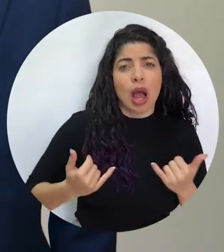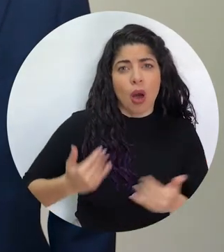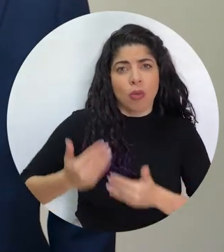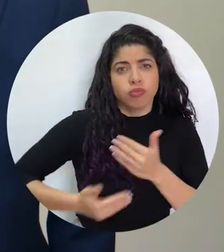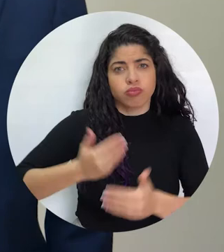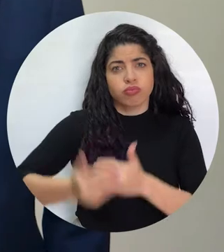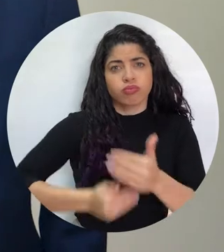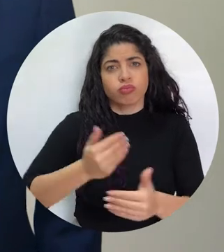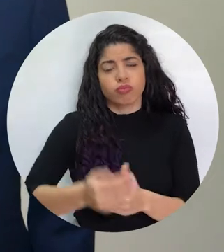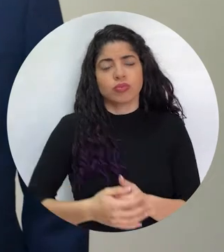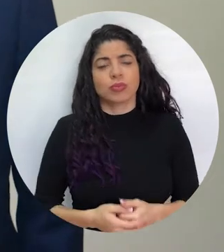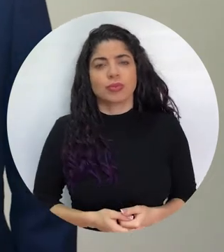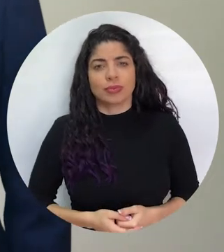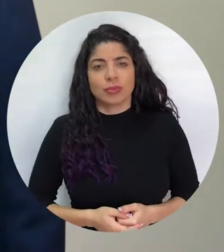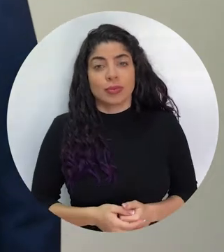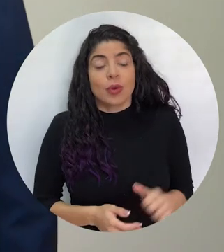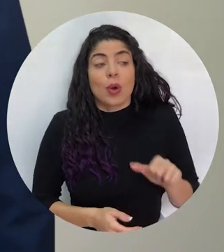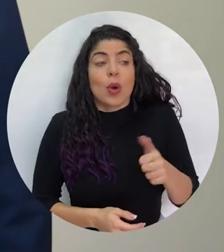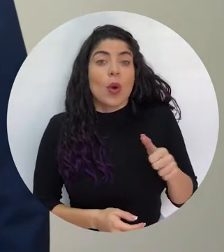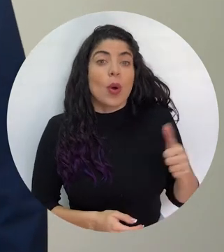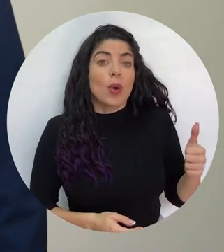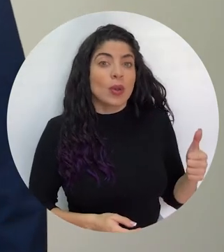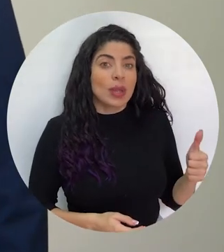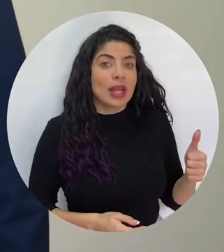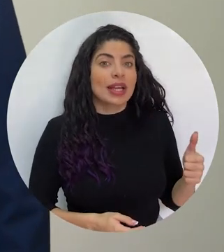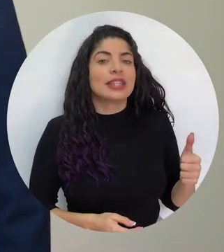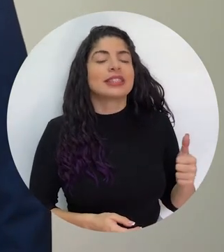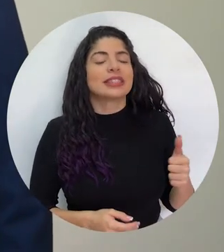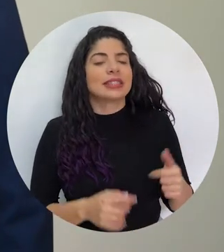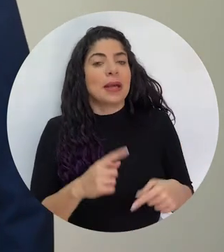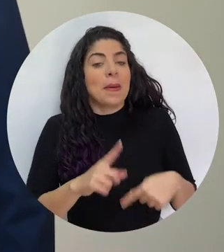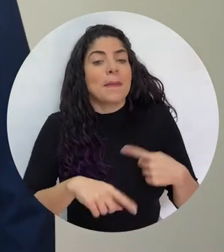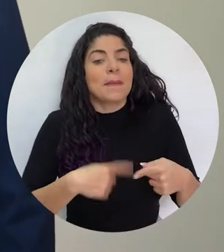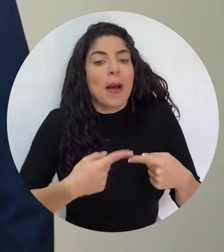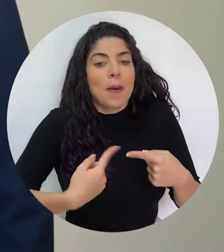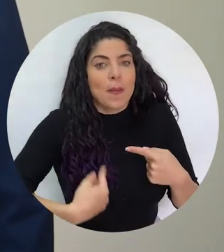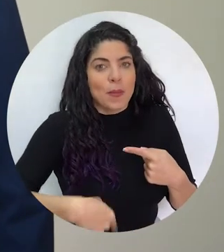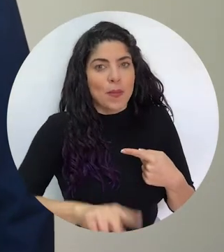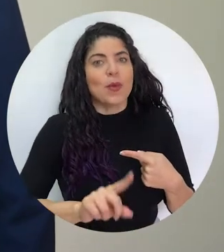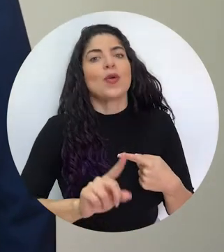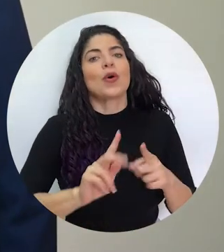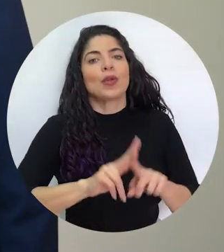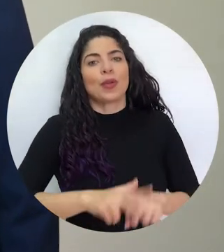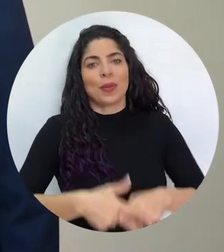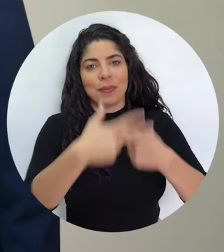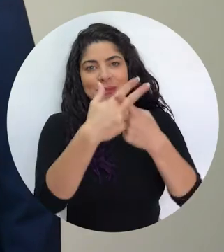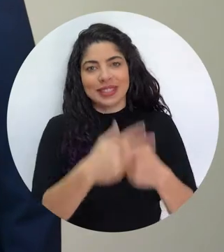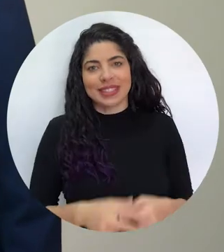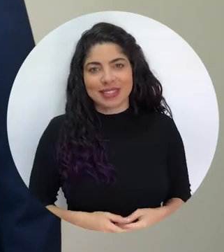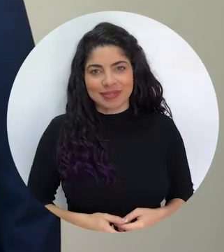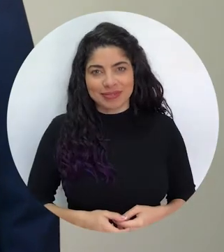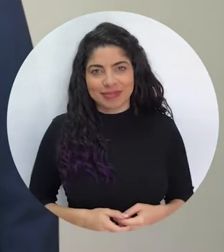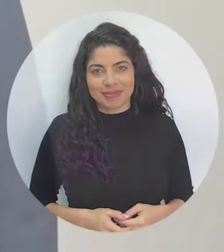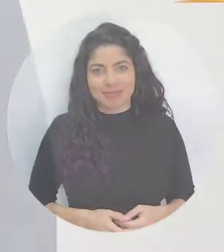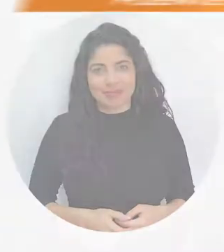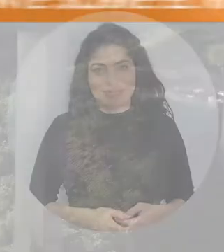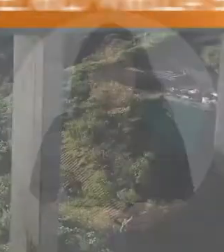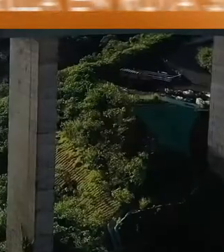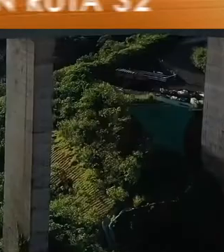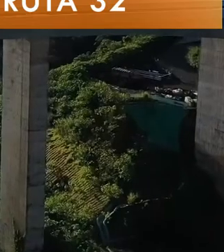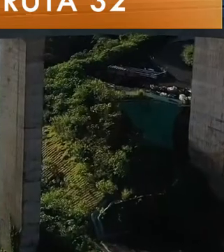en desarrollo actualmente y otras que estaremos próximamente por iniciar.